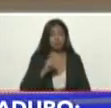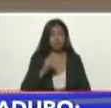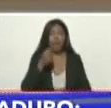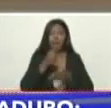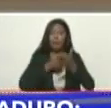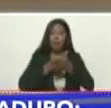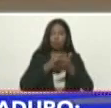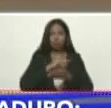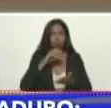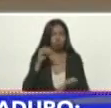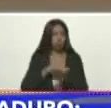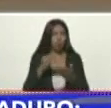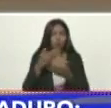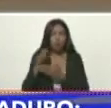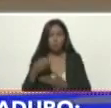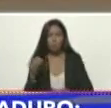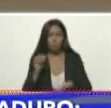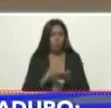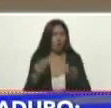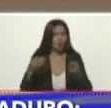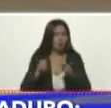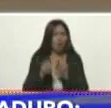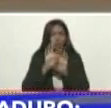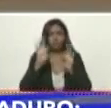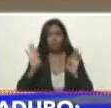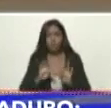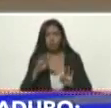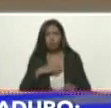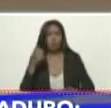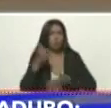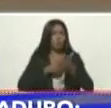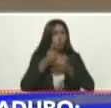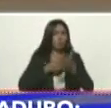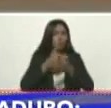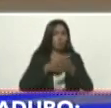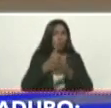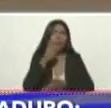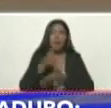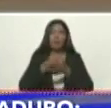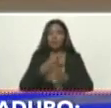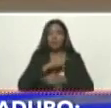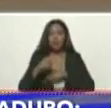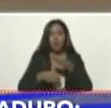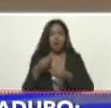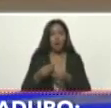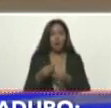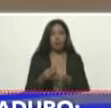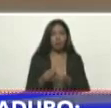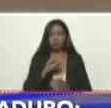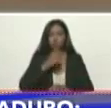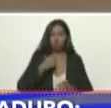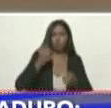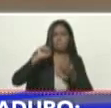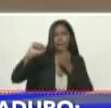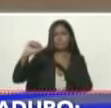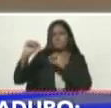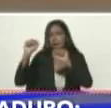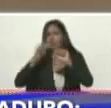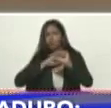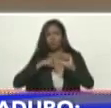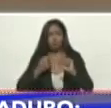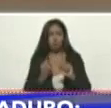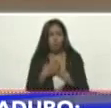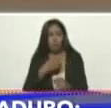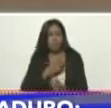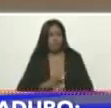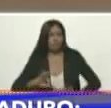batalla que nos toque, como me la pongan, como no las pongan, en la batalla que nos toca, somos rebeldes nosotros. Con nosotros no va a